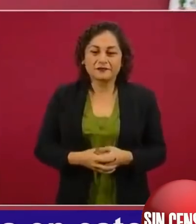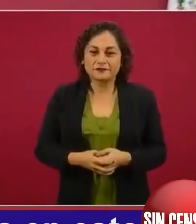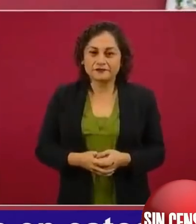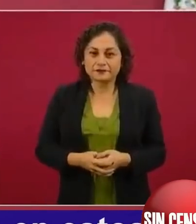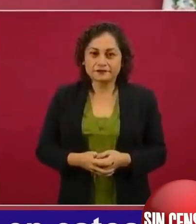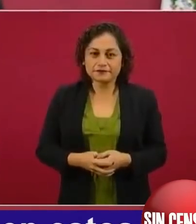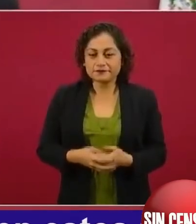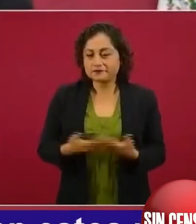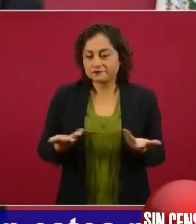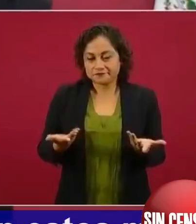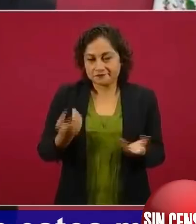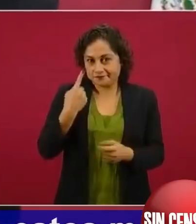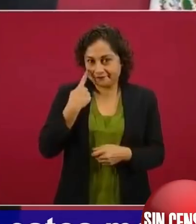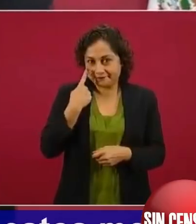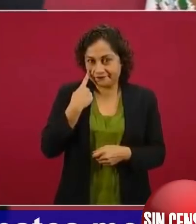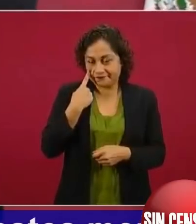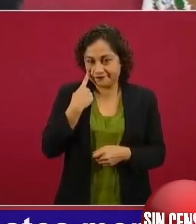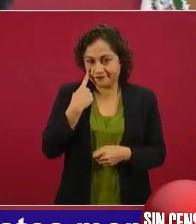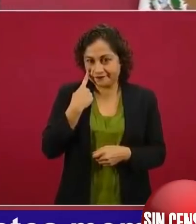cada año